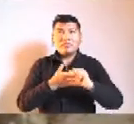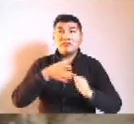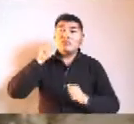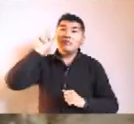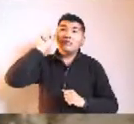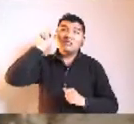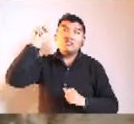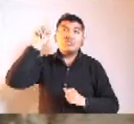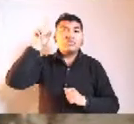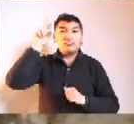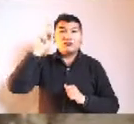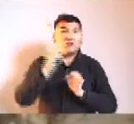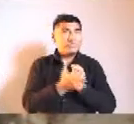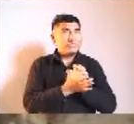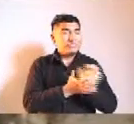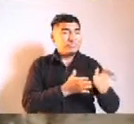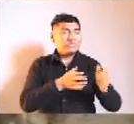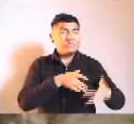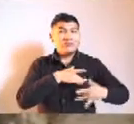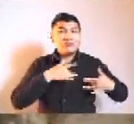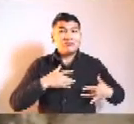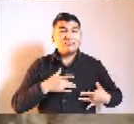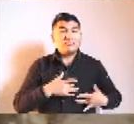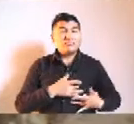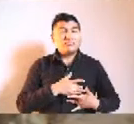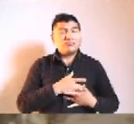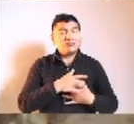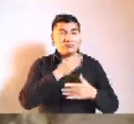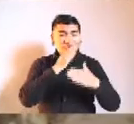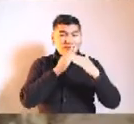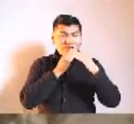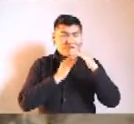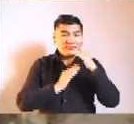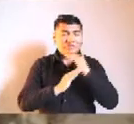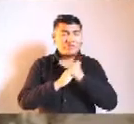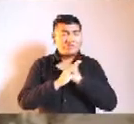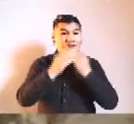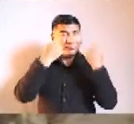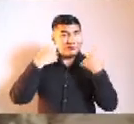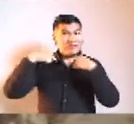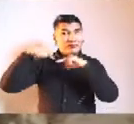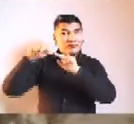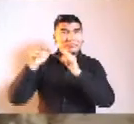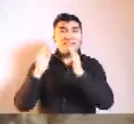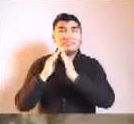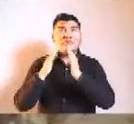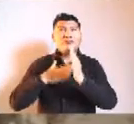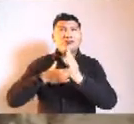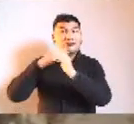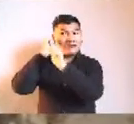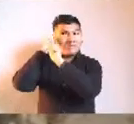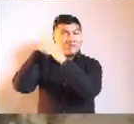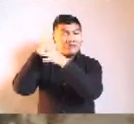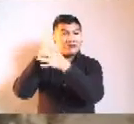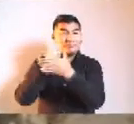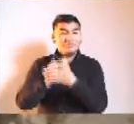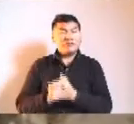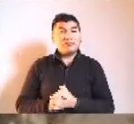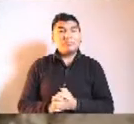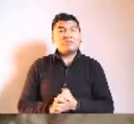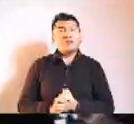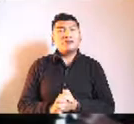no desprecias el corazón contrito y humillado. Iré a la casa de mi Padre.